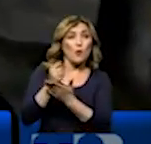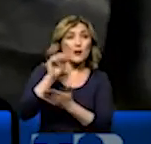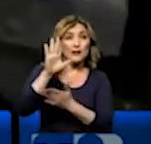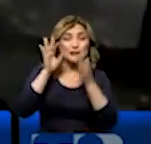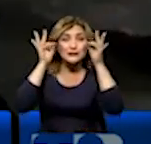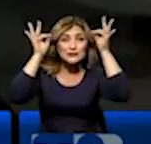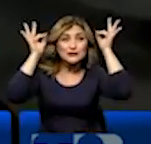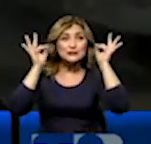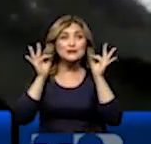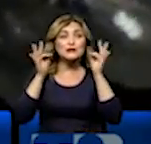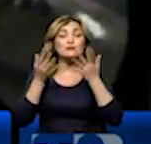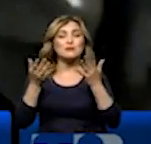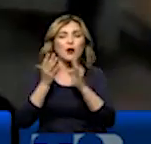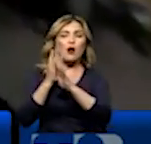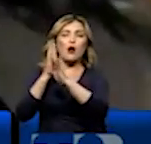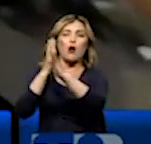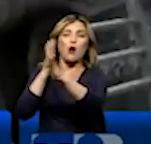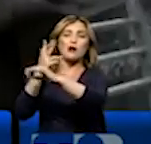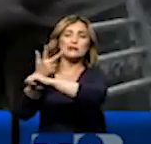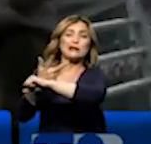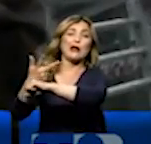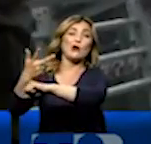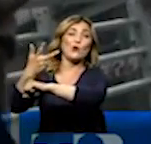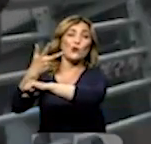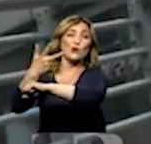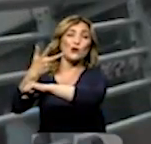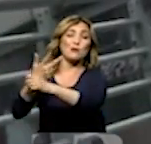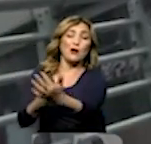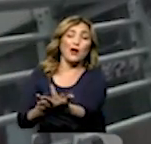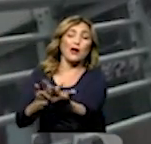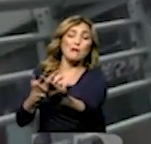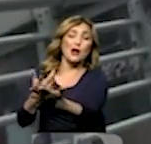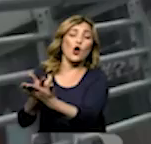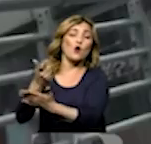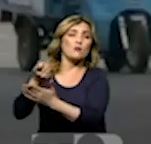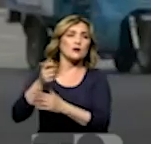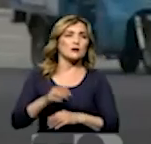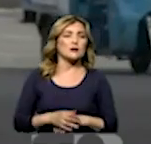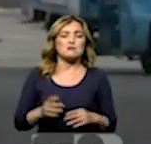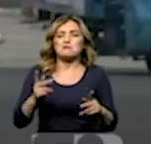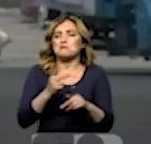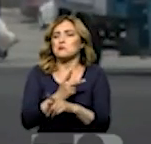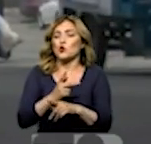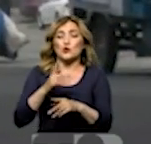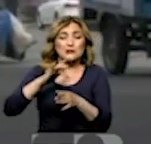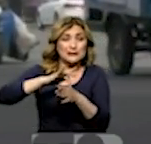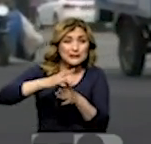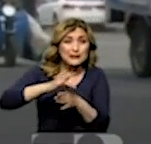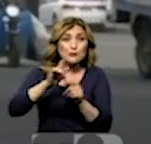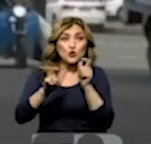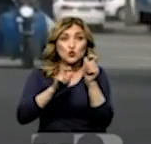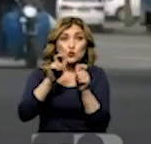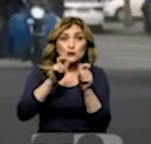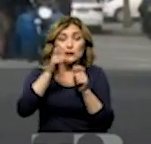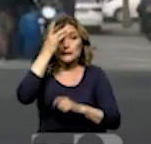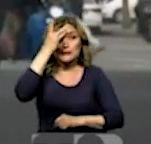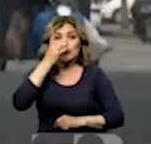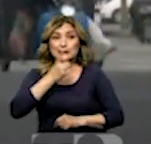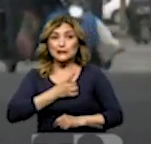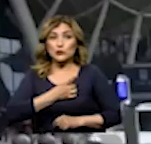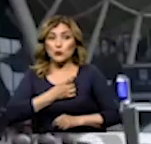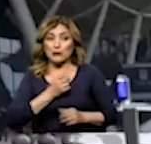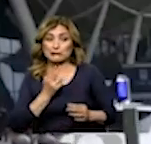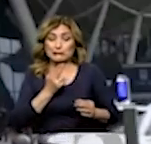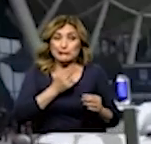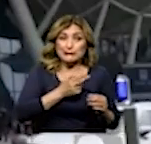5 máscaras tienes que hacer cola de 3 horas. Asegura que en la zona donde el riesgo es superior, muchas personas han decidido trabajar desde